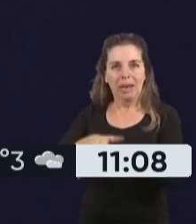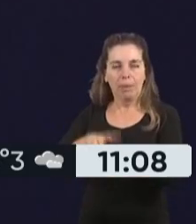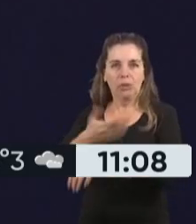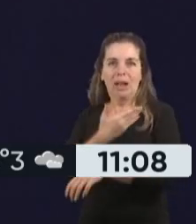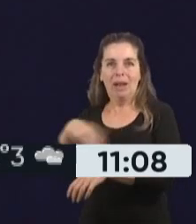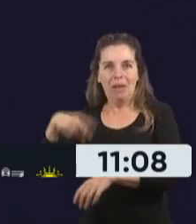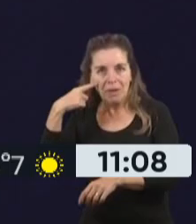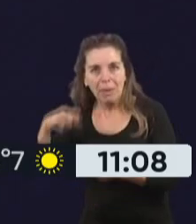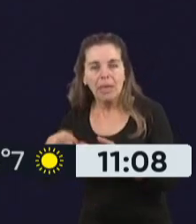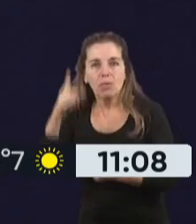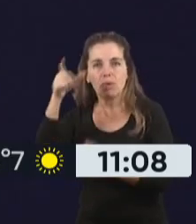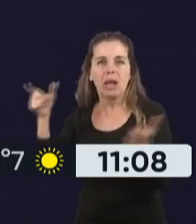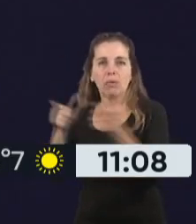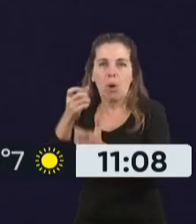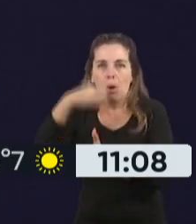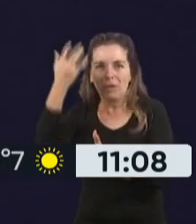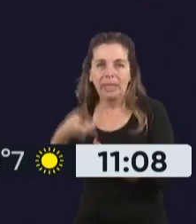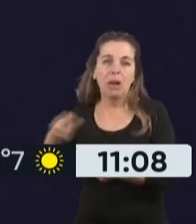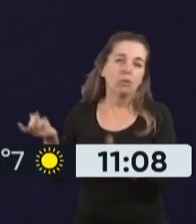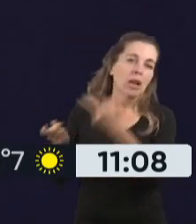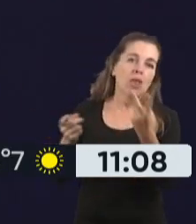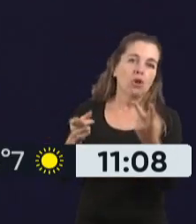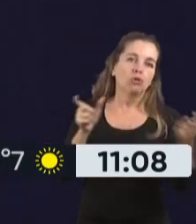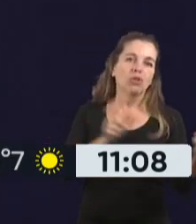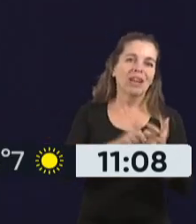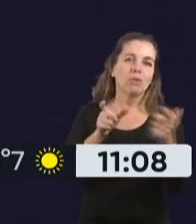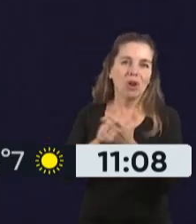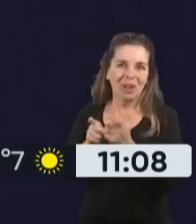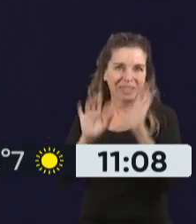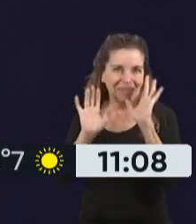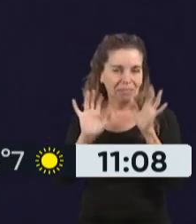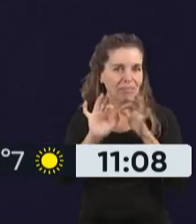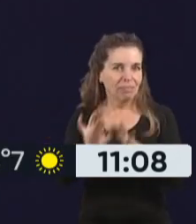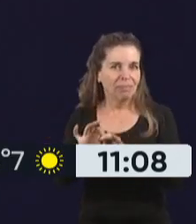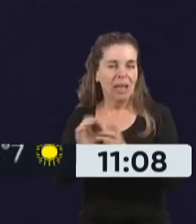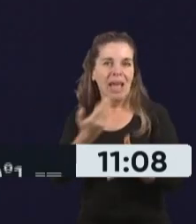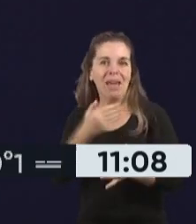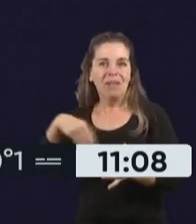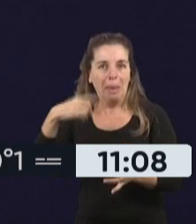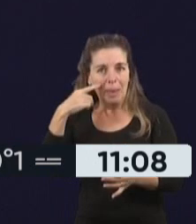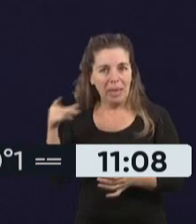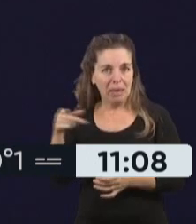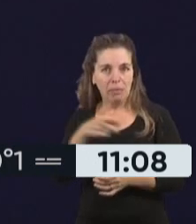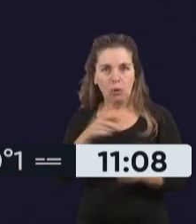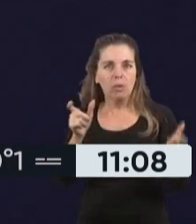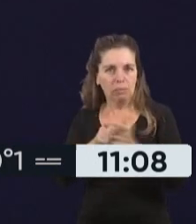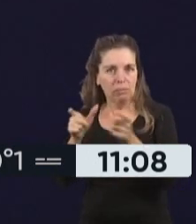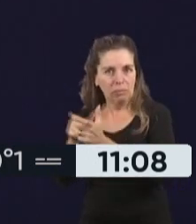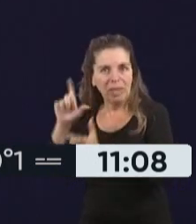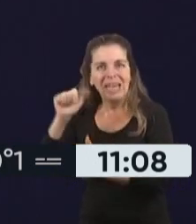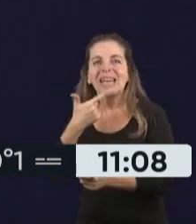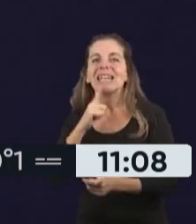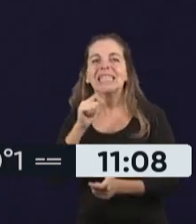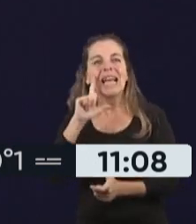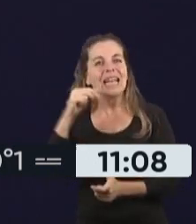encuentros informales y lo cierto es que en todas el Fondo Monetario mostró, bueno, Kristalina Georgieva como titular